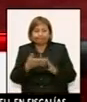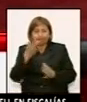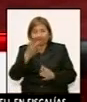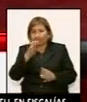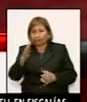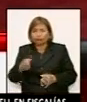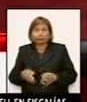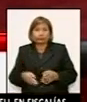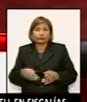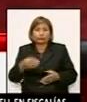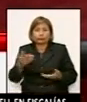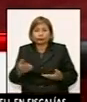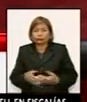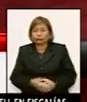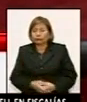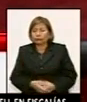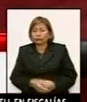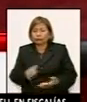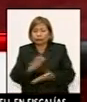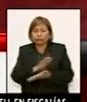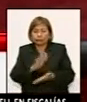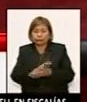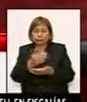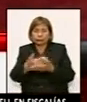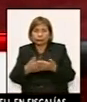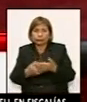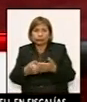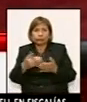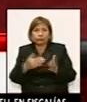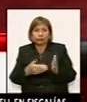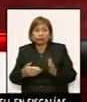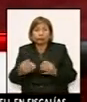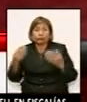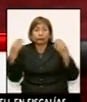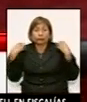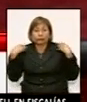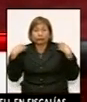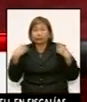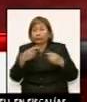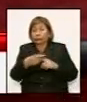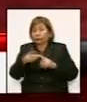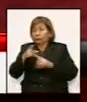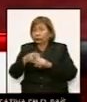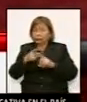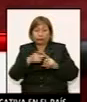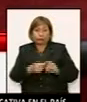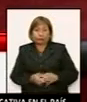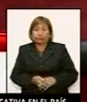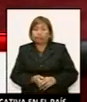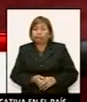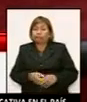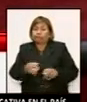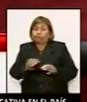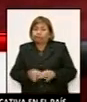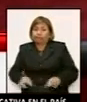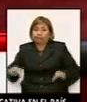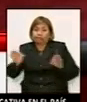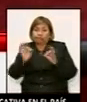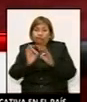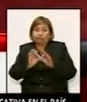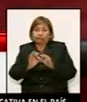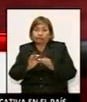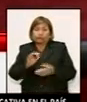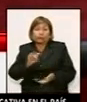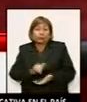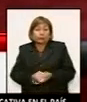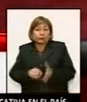barrera burocrática, al papel físico de una oficina a otra, y es por eso la importancia de esta iniciativa de